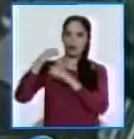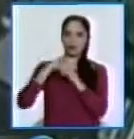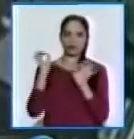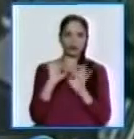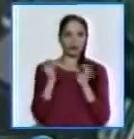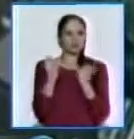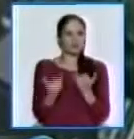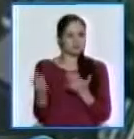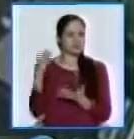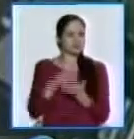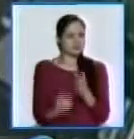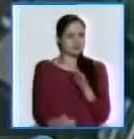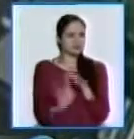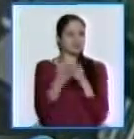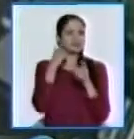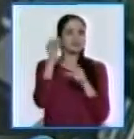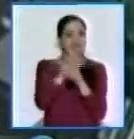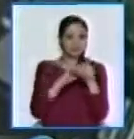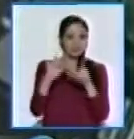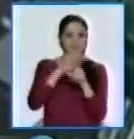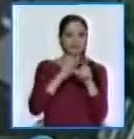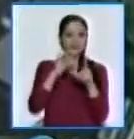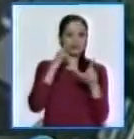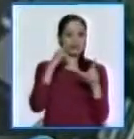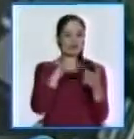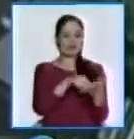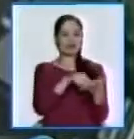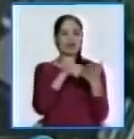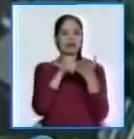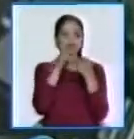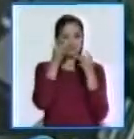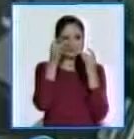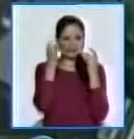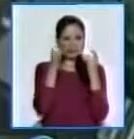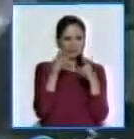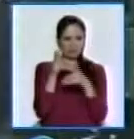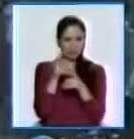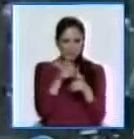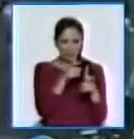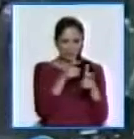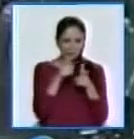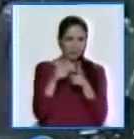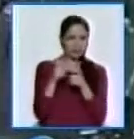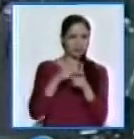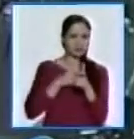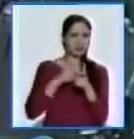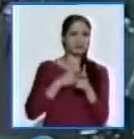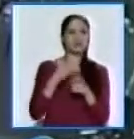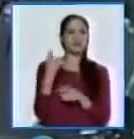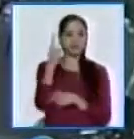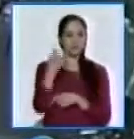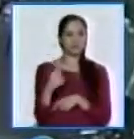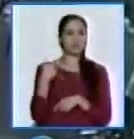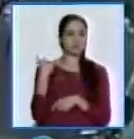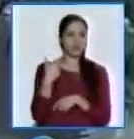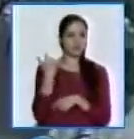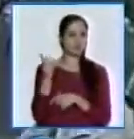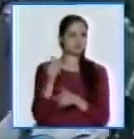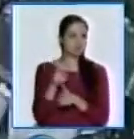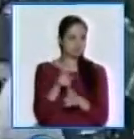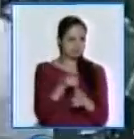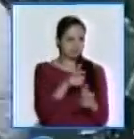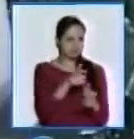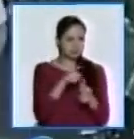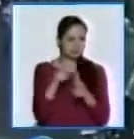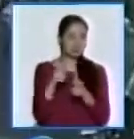video conocido semanas después de lo ocurrido dejó ver la frialdad con la que los agresores, entre ellos un menor de edad, actuaron. Pero luego de